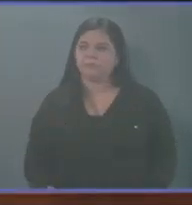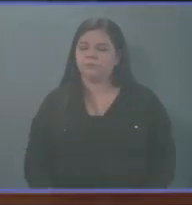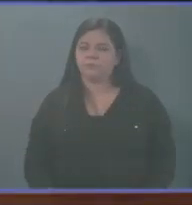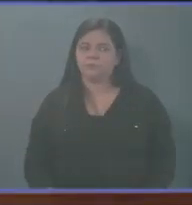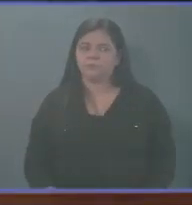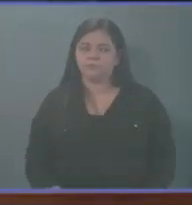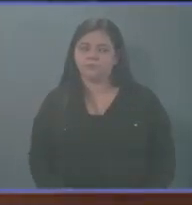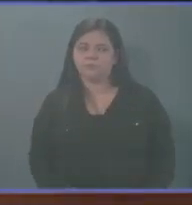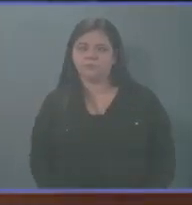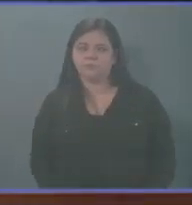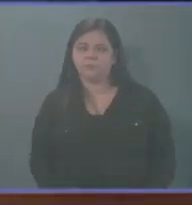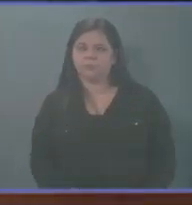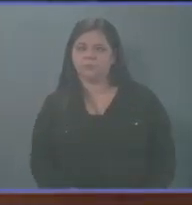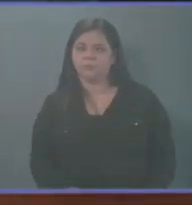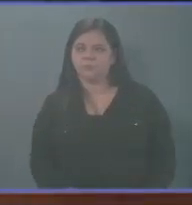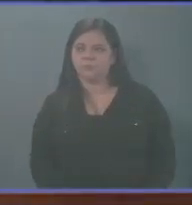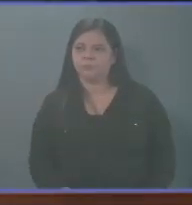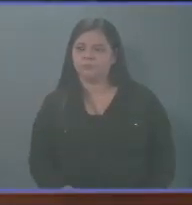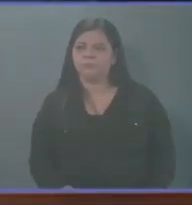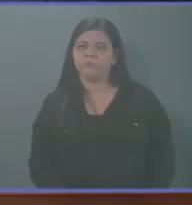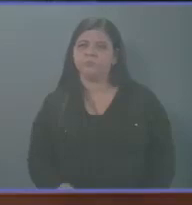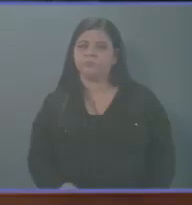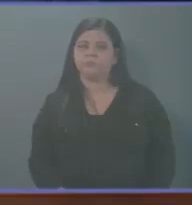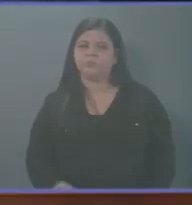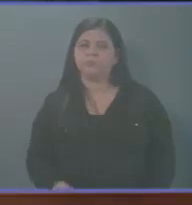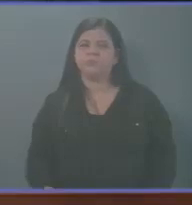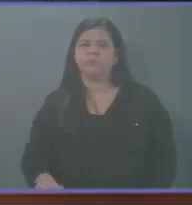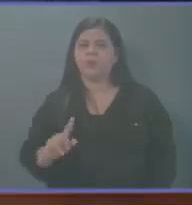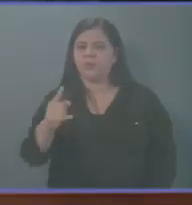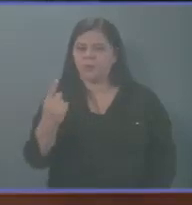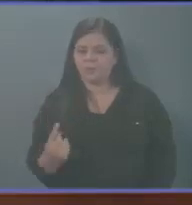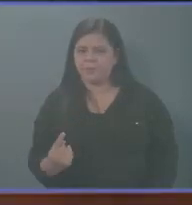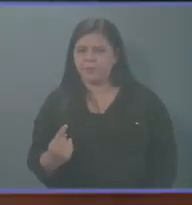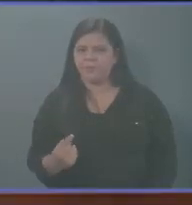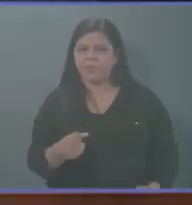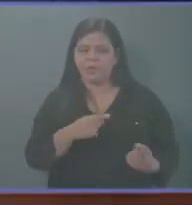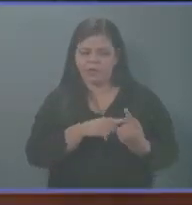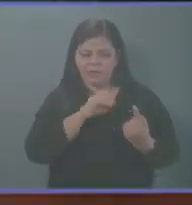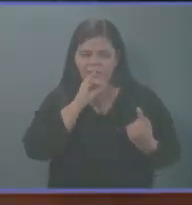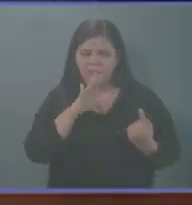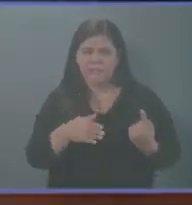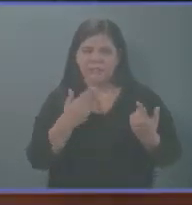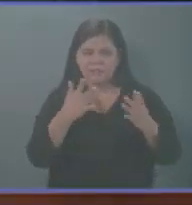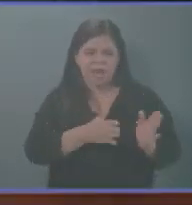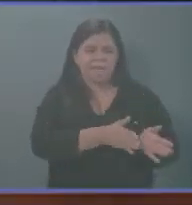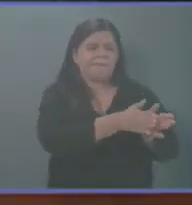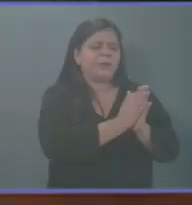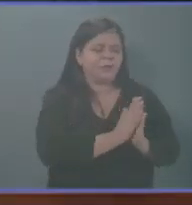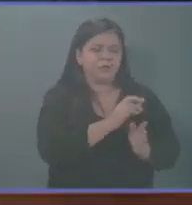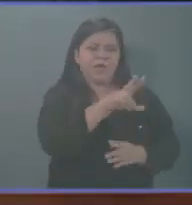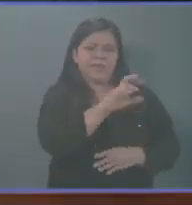¿Y qué puede decir alguien a quien le han perdonado 30 homicidios?